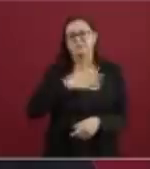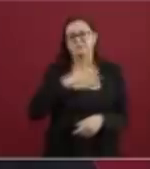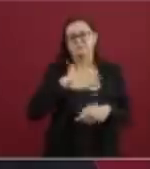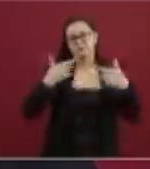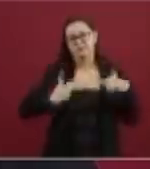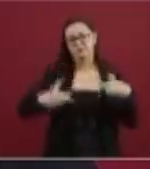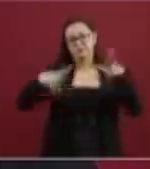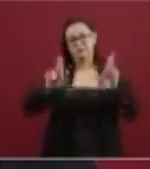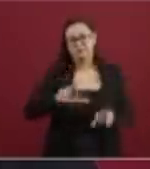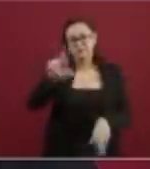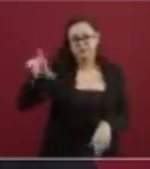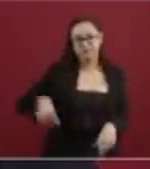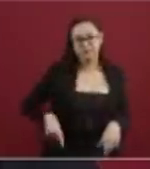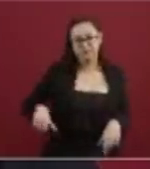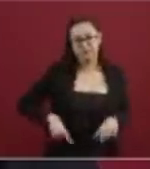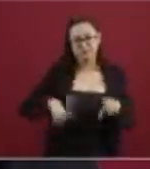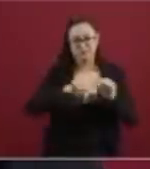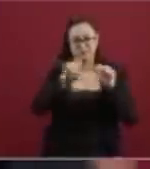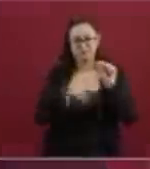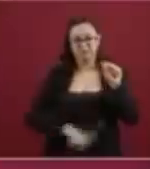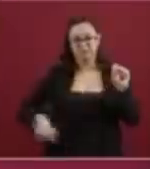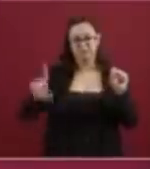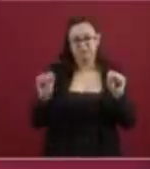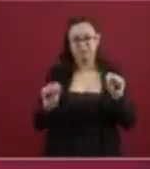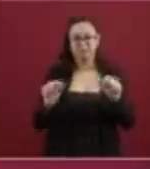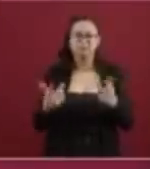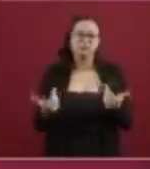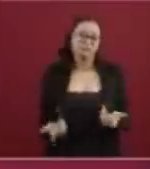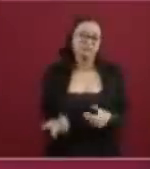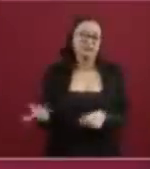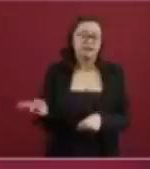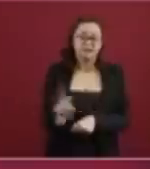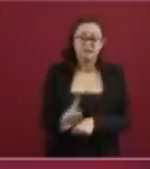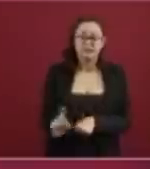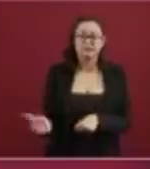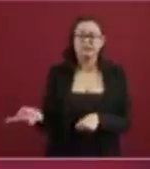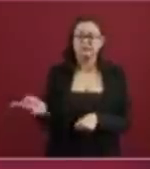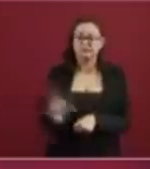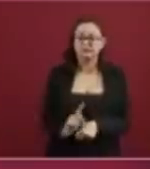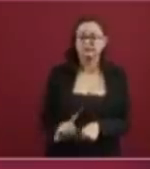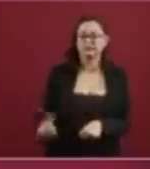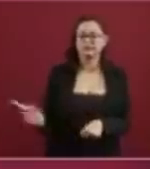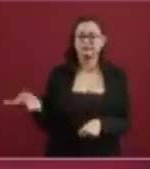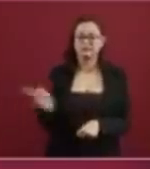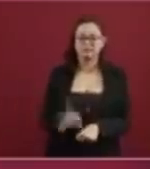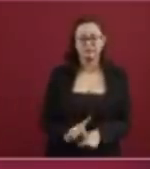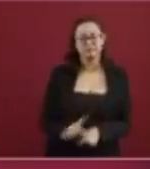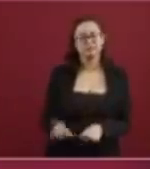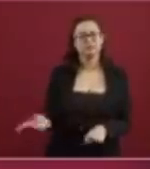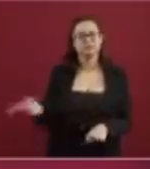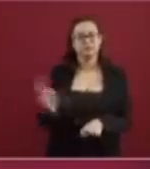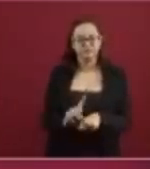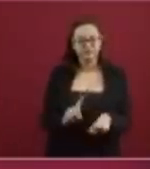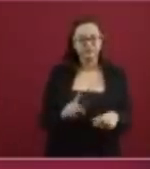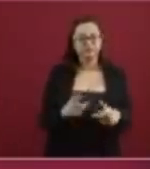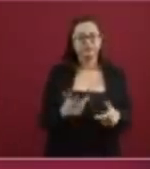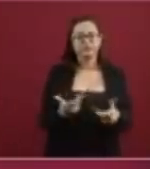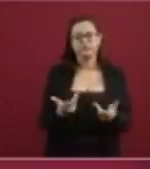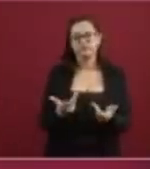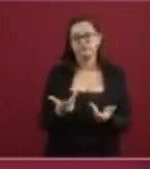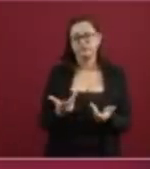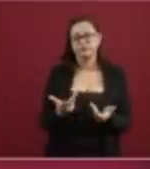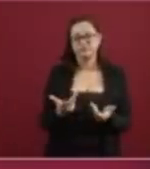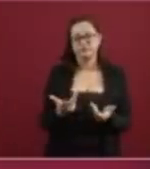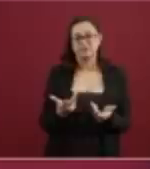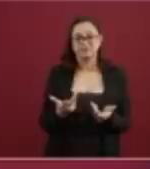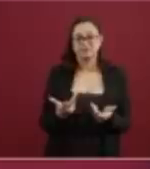Estado, y por eso todos los días estamos garantizando que no